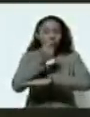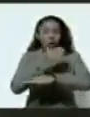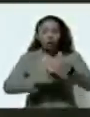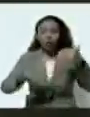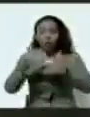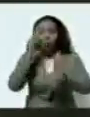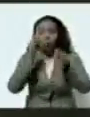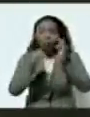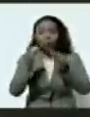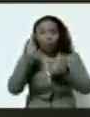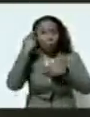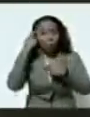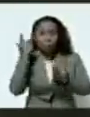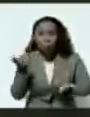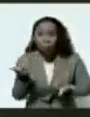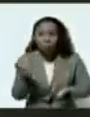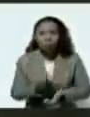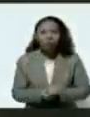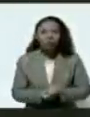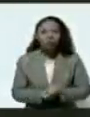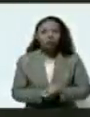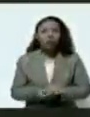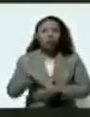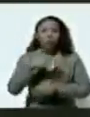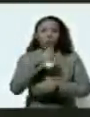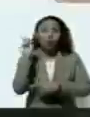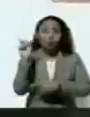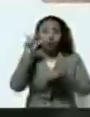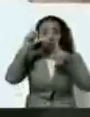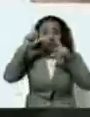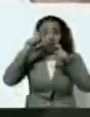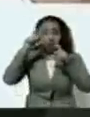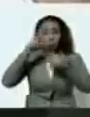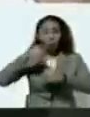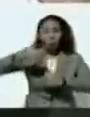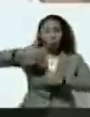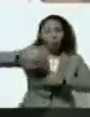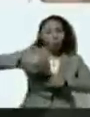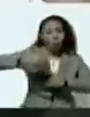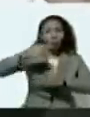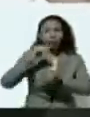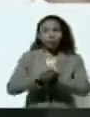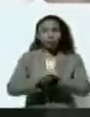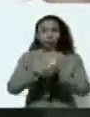Justicia. Cuando se tomaron esta foto, donde está